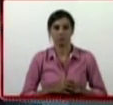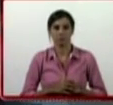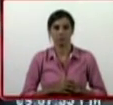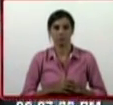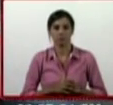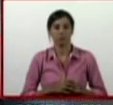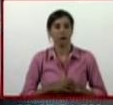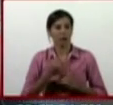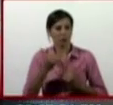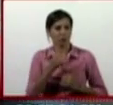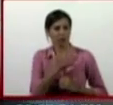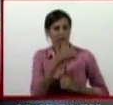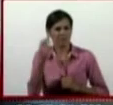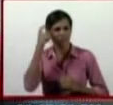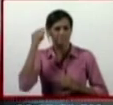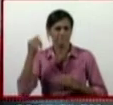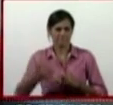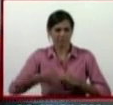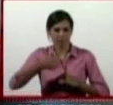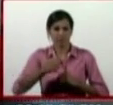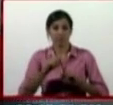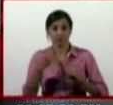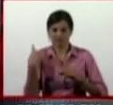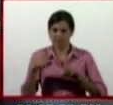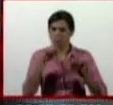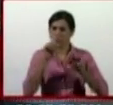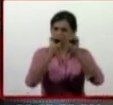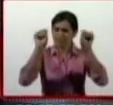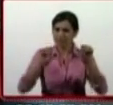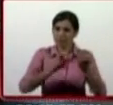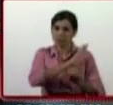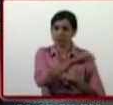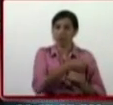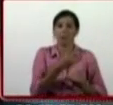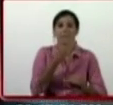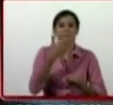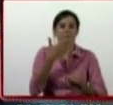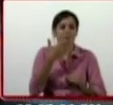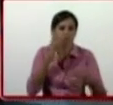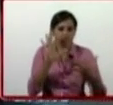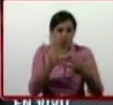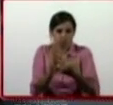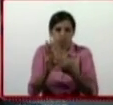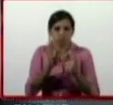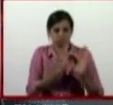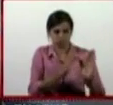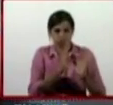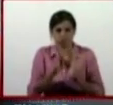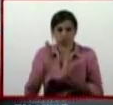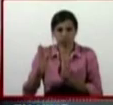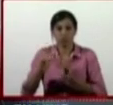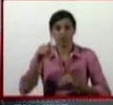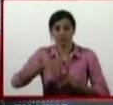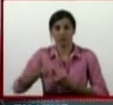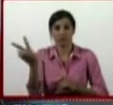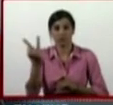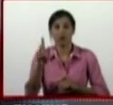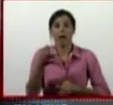más vamos hacia un sistema universitario mejor articulado. En Venezuela